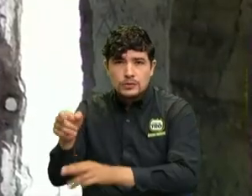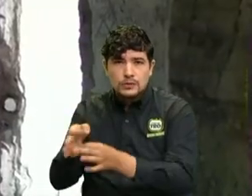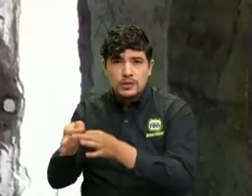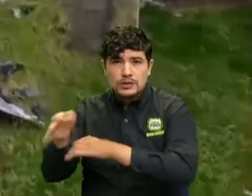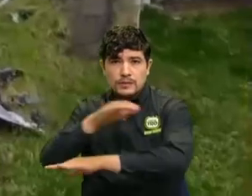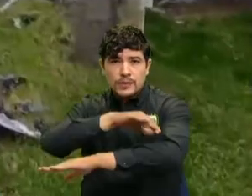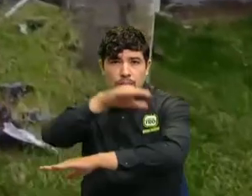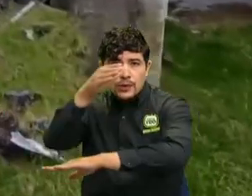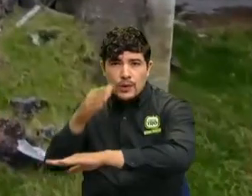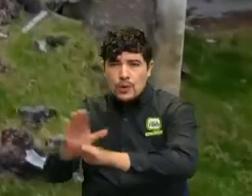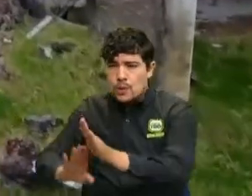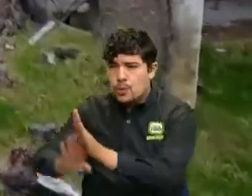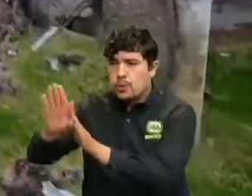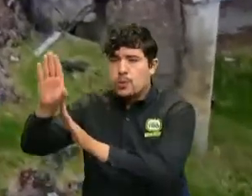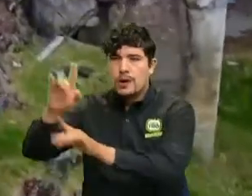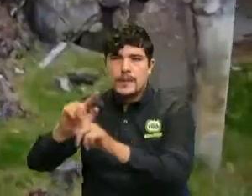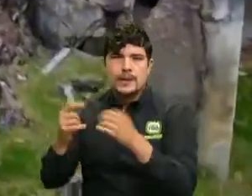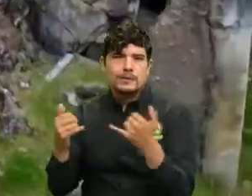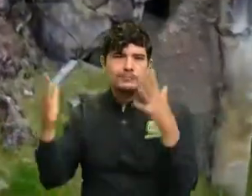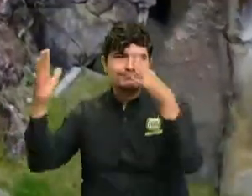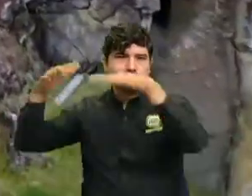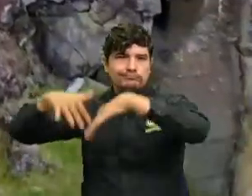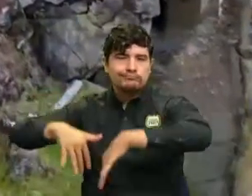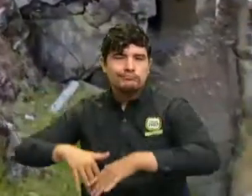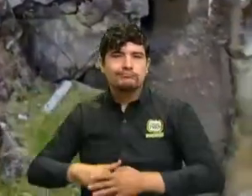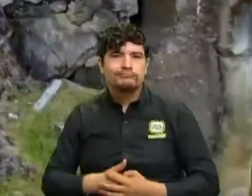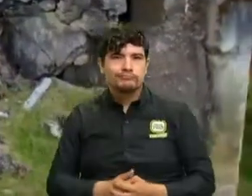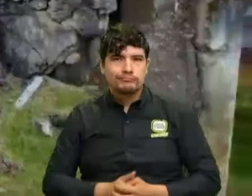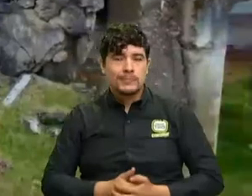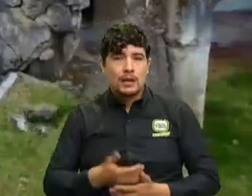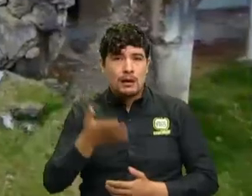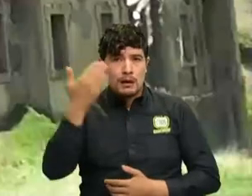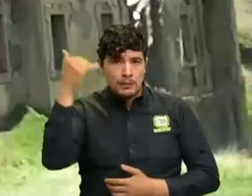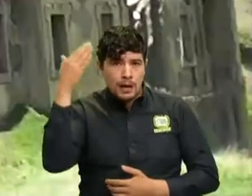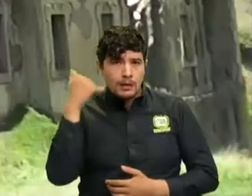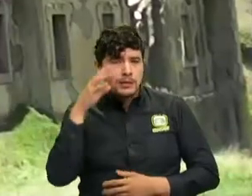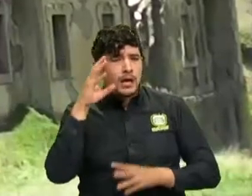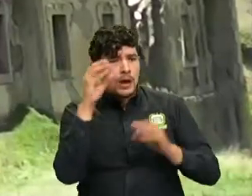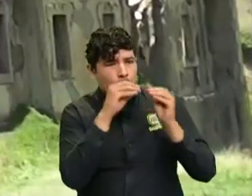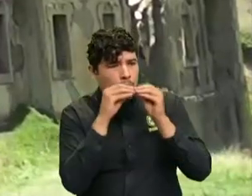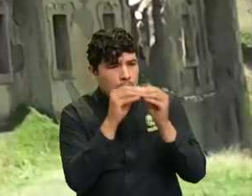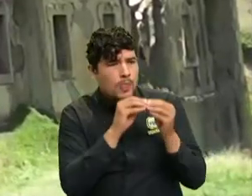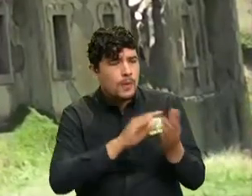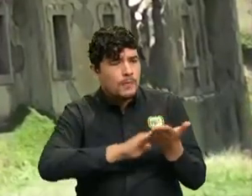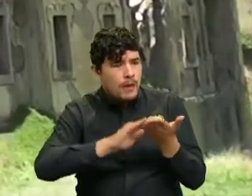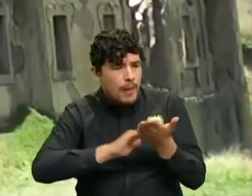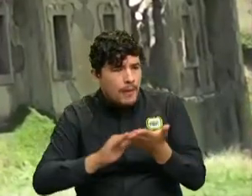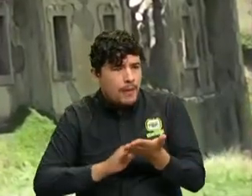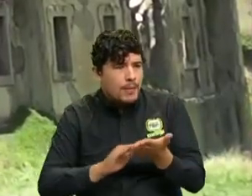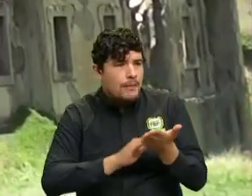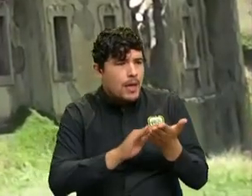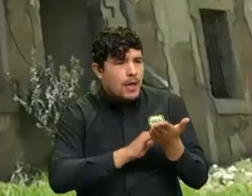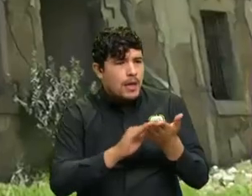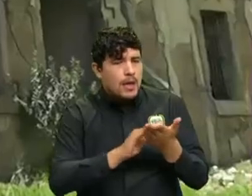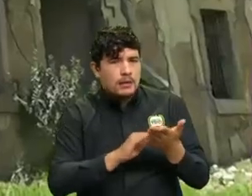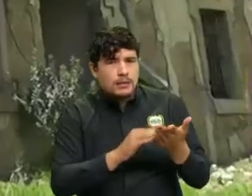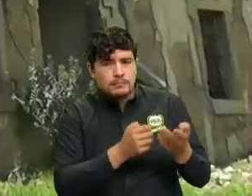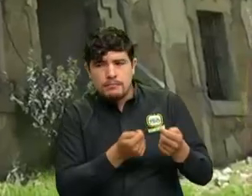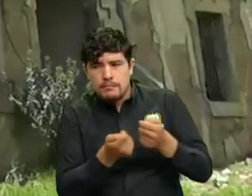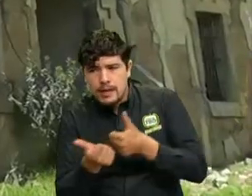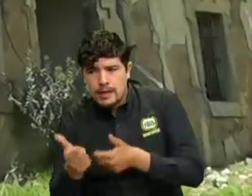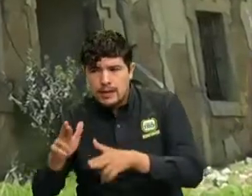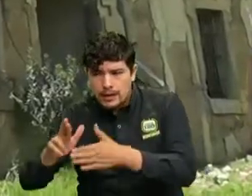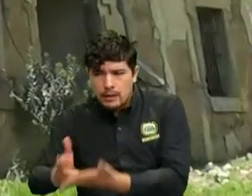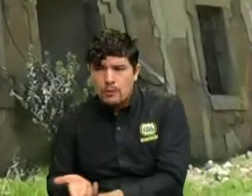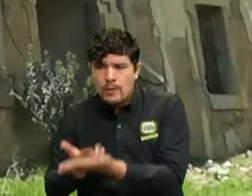vista en diversas ocasiones se contempló la posibilidad de una restauración con recursos públicos que nunca se pudo dar por ser